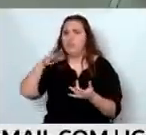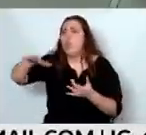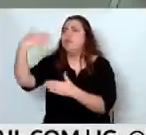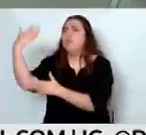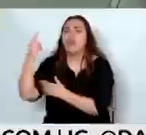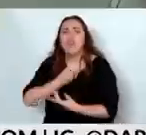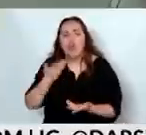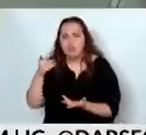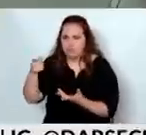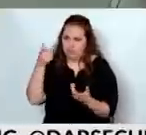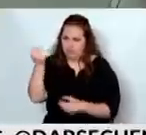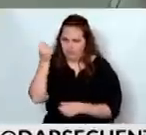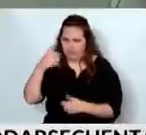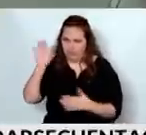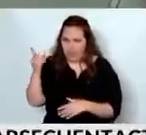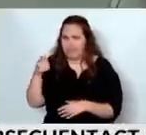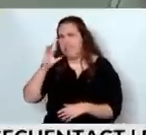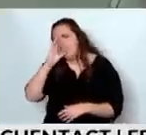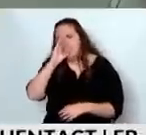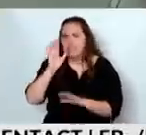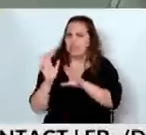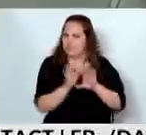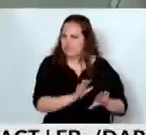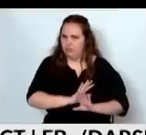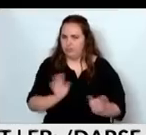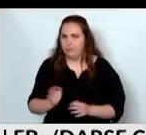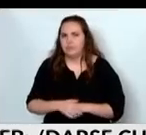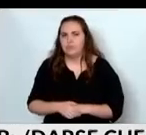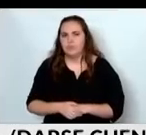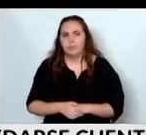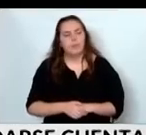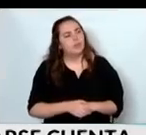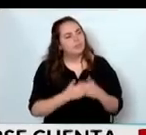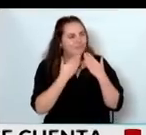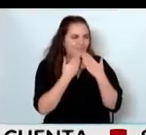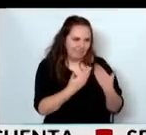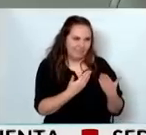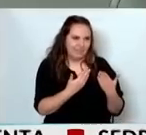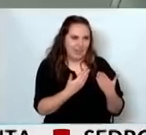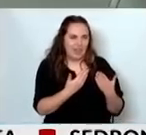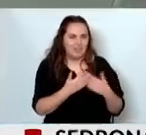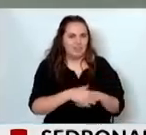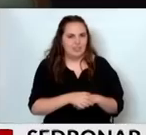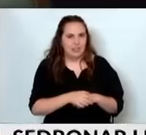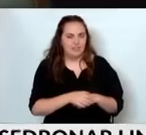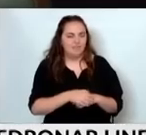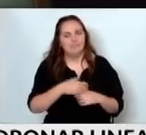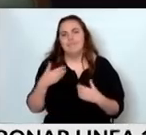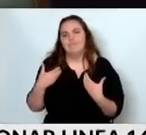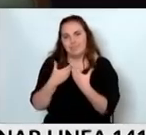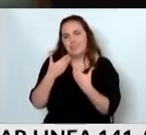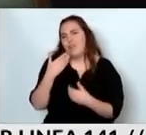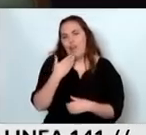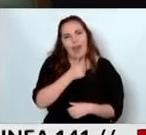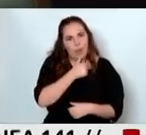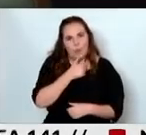de contar el morbo o ir a la parte esa. Gracias. No, por favor, un brindo a vos. Con agua. Gracias a vos.